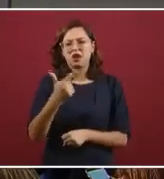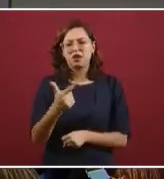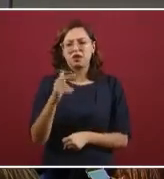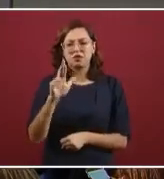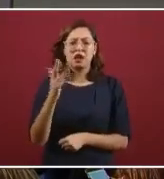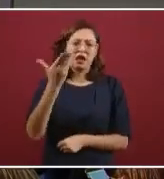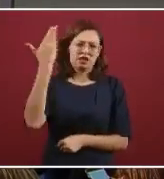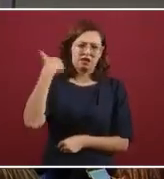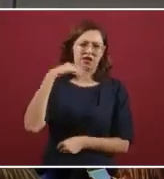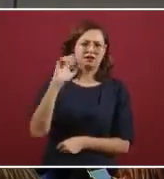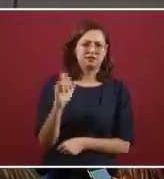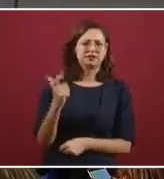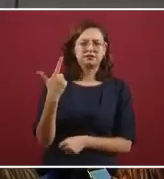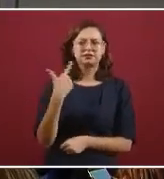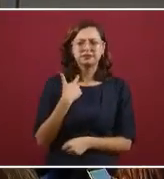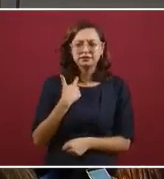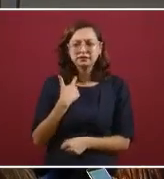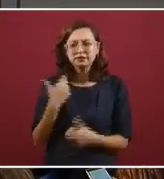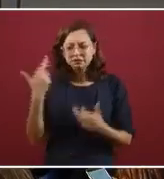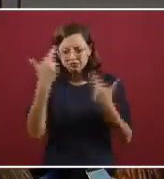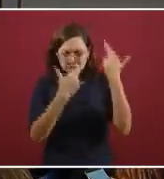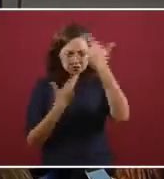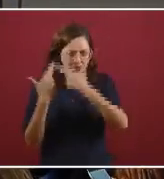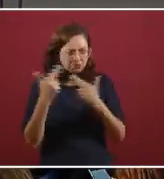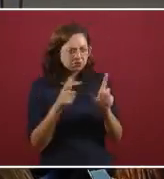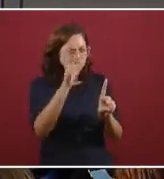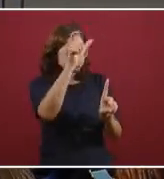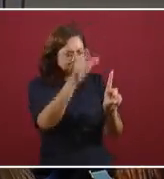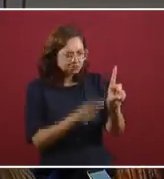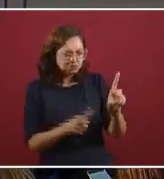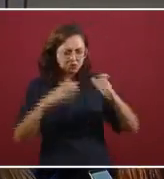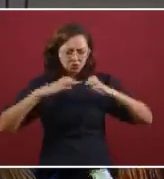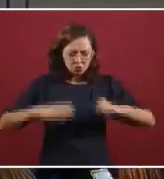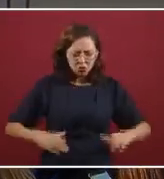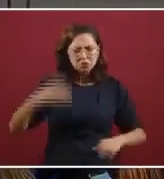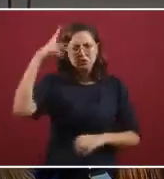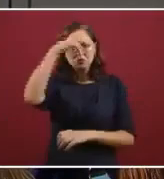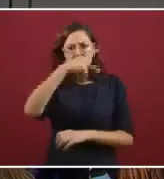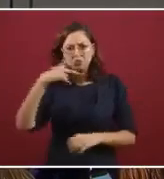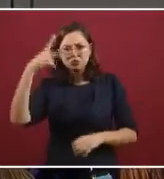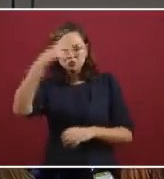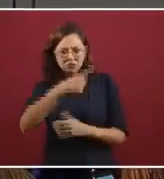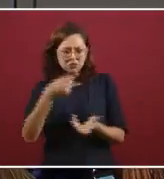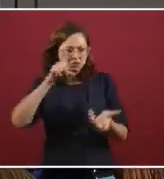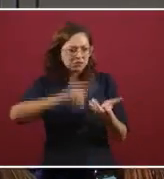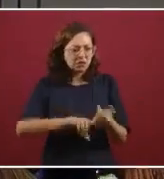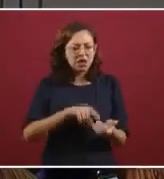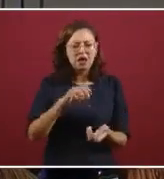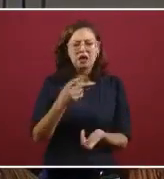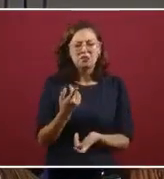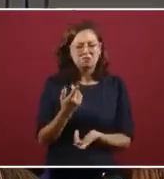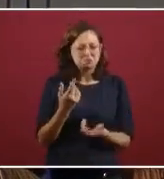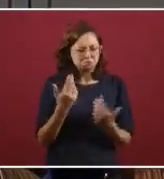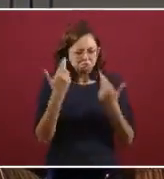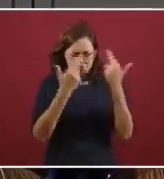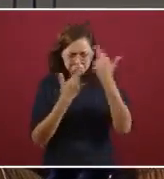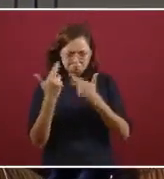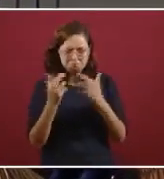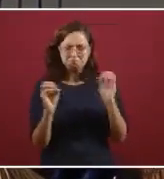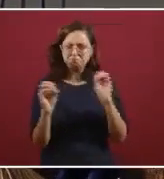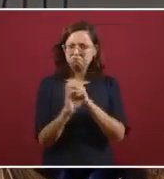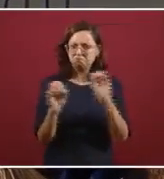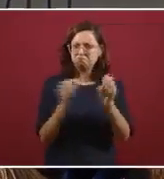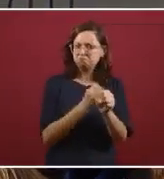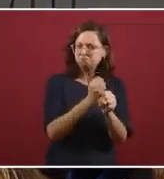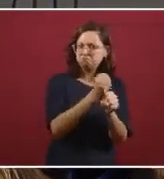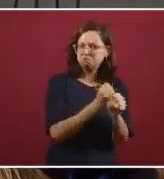de entonces realizó el examen médico-psicológico reconocido como Protocolo de Estambul, donde se acreditó que no